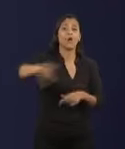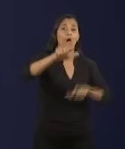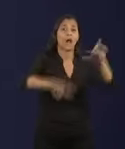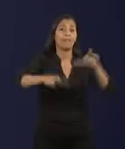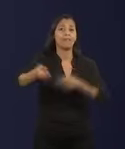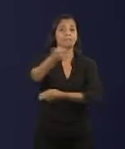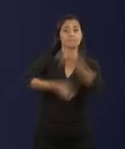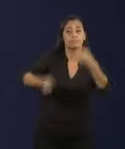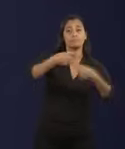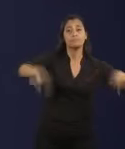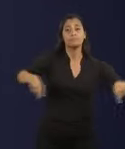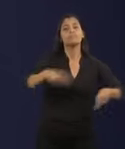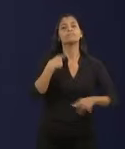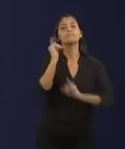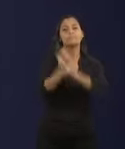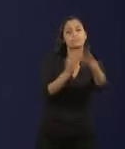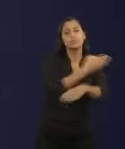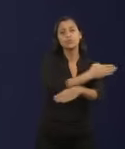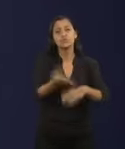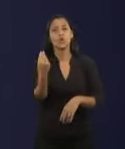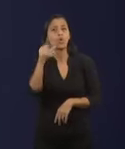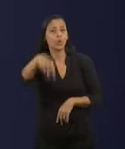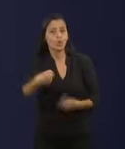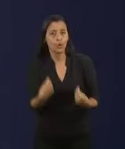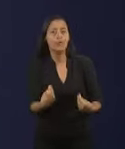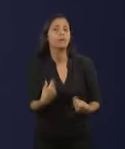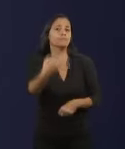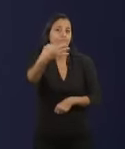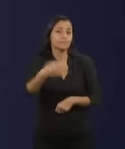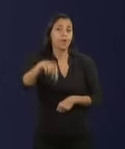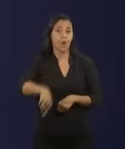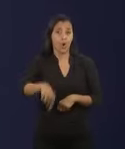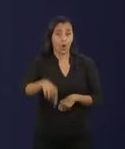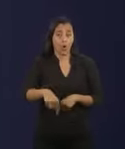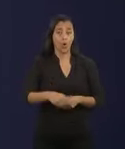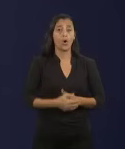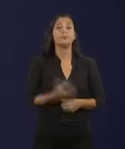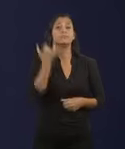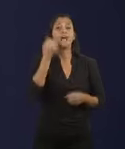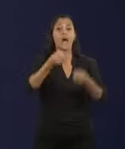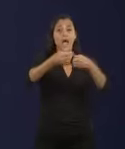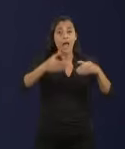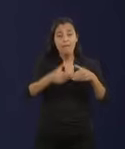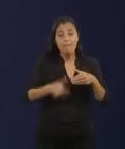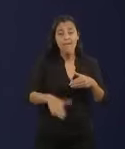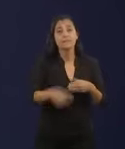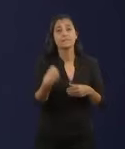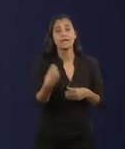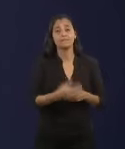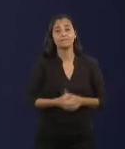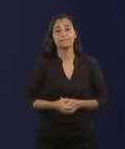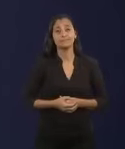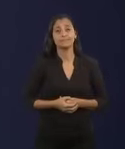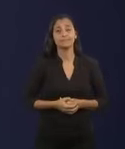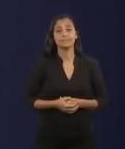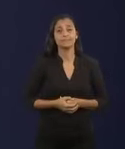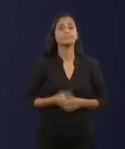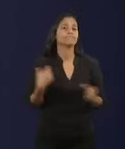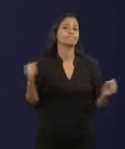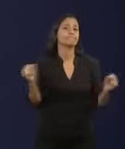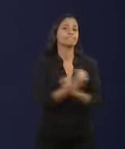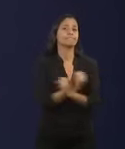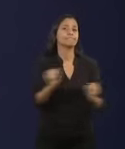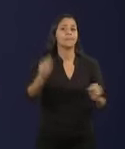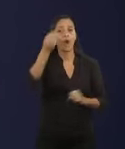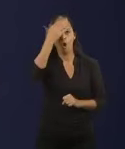argentinos Cuento todo esto porque efectivamente hoy comienza el el formalmente Si se